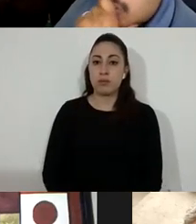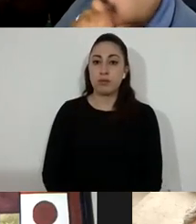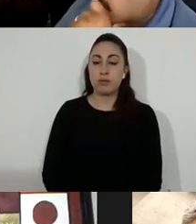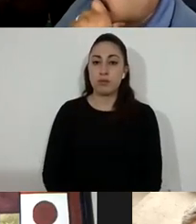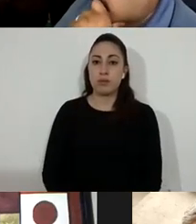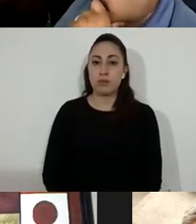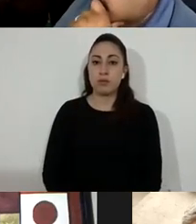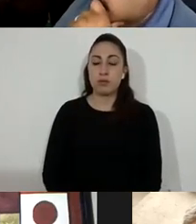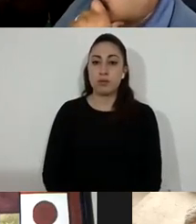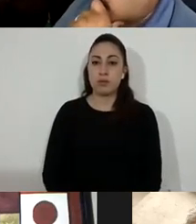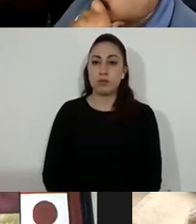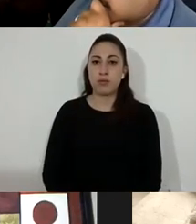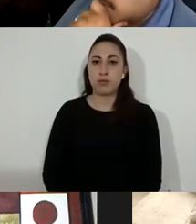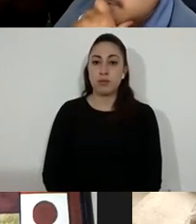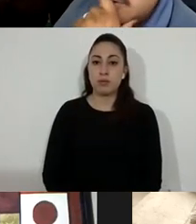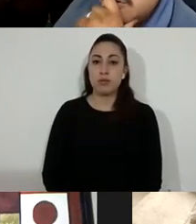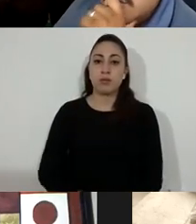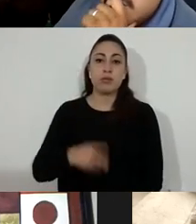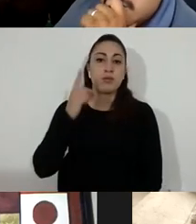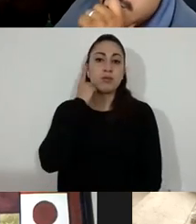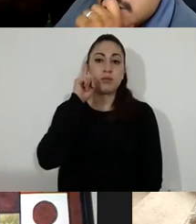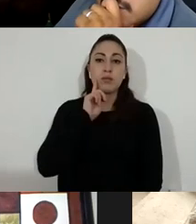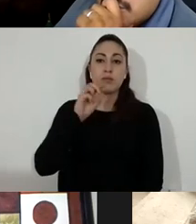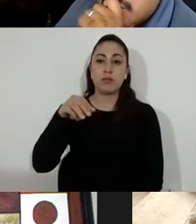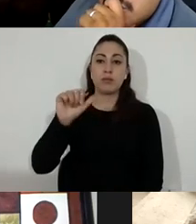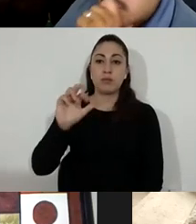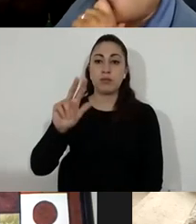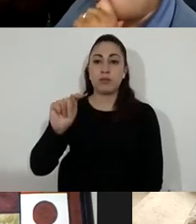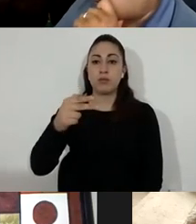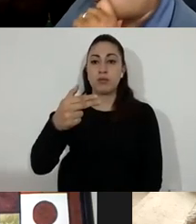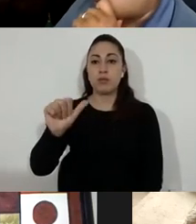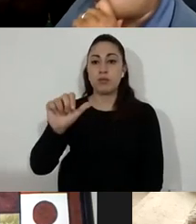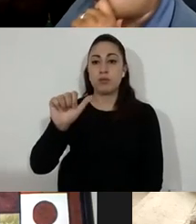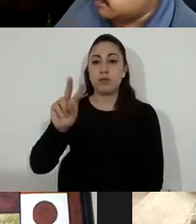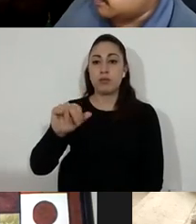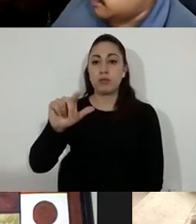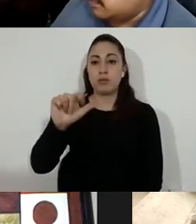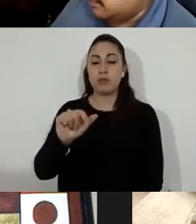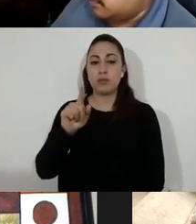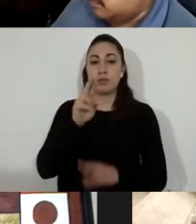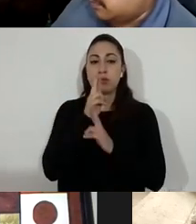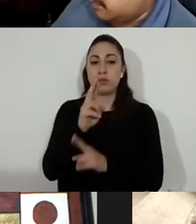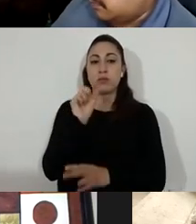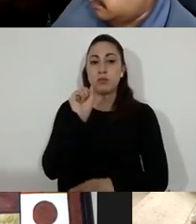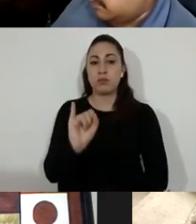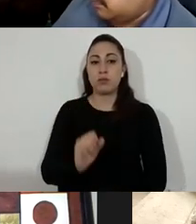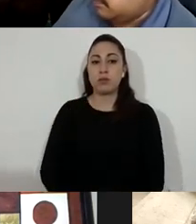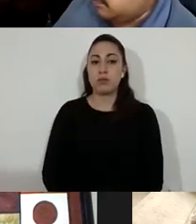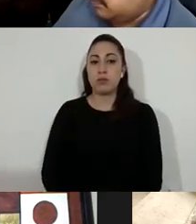particular. Diputada Marta Soledad Ávila Ventura. Marta Ávila, a favor.